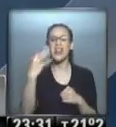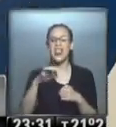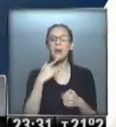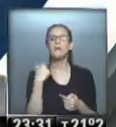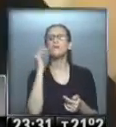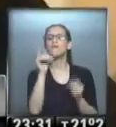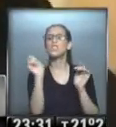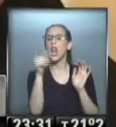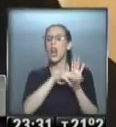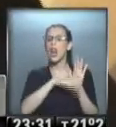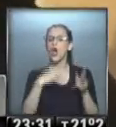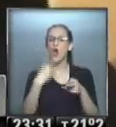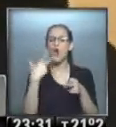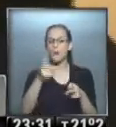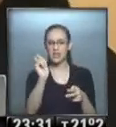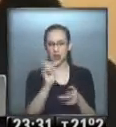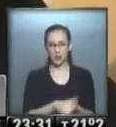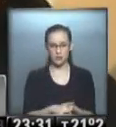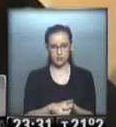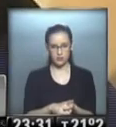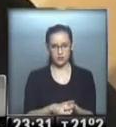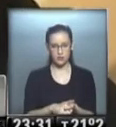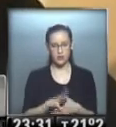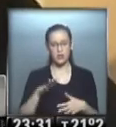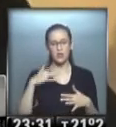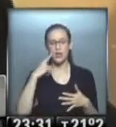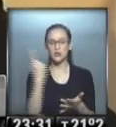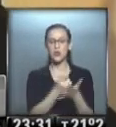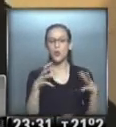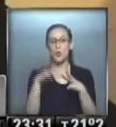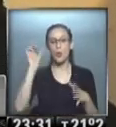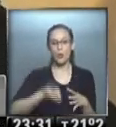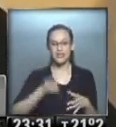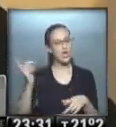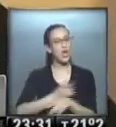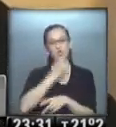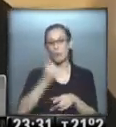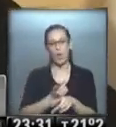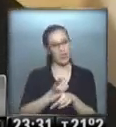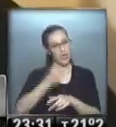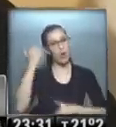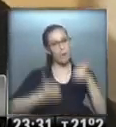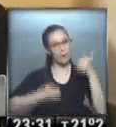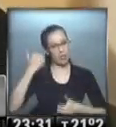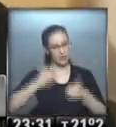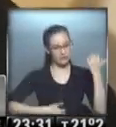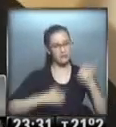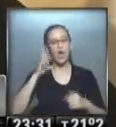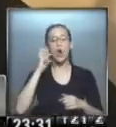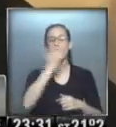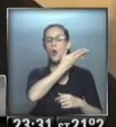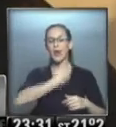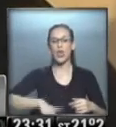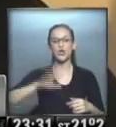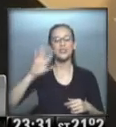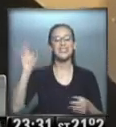final. Tras la definición de la Corte Suprema que le impide competir por un tercer mandato, el gobernador de Santiago del Estero,